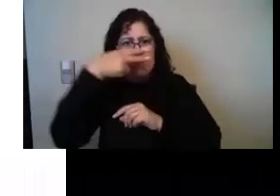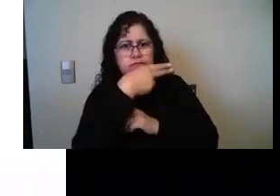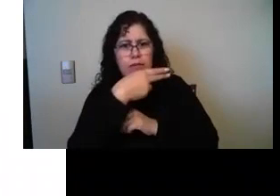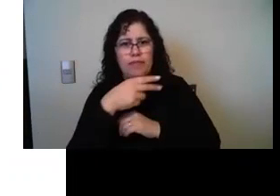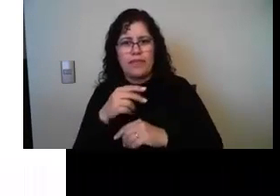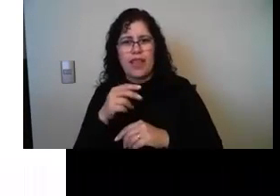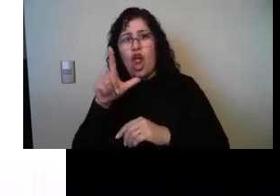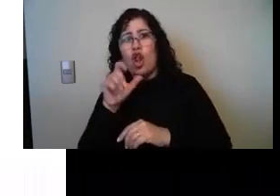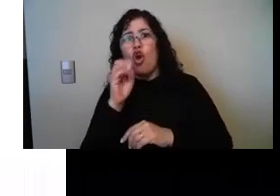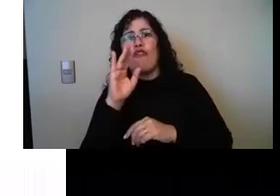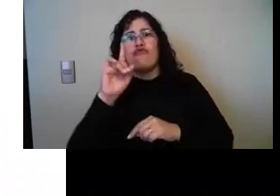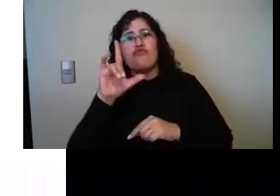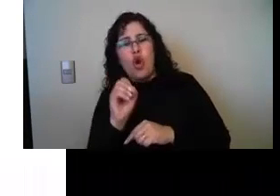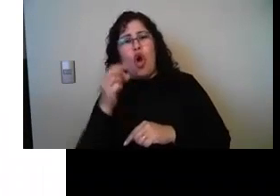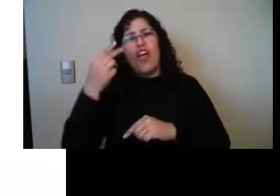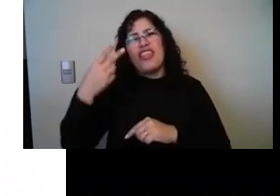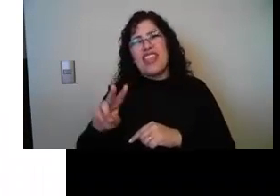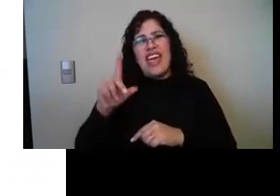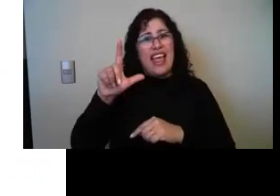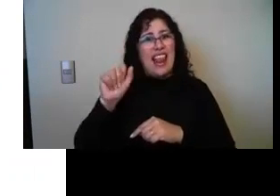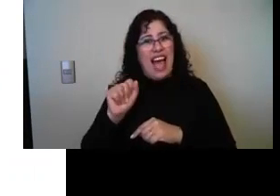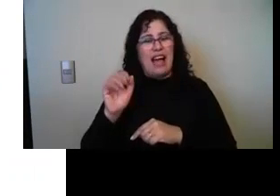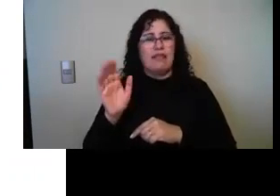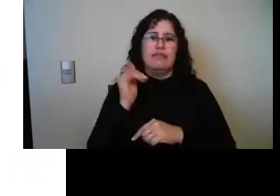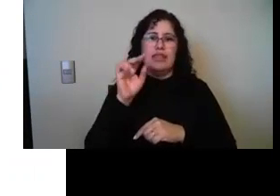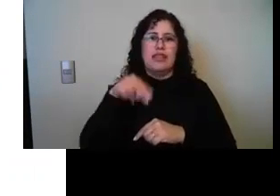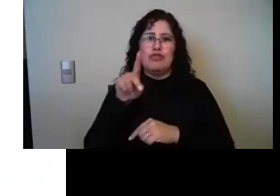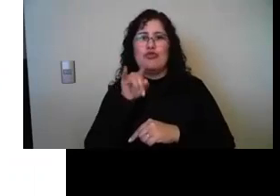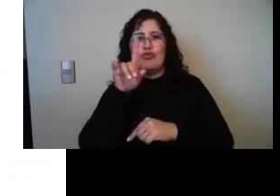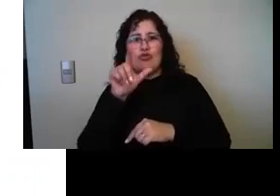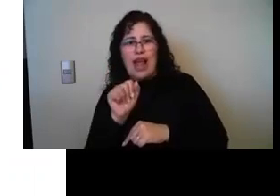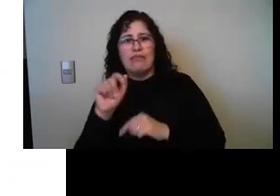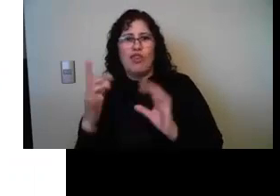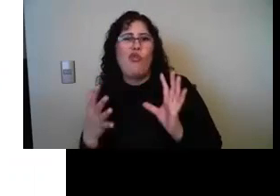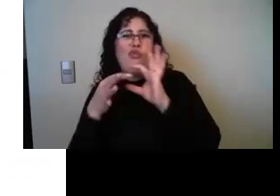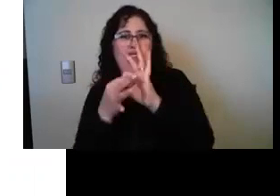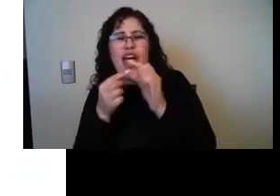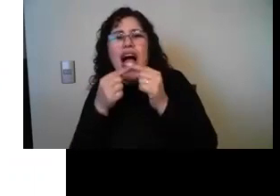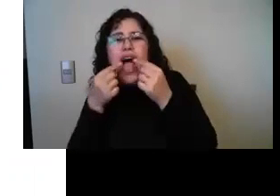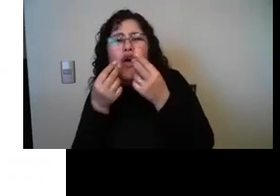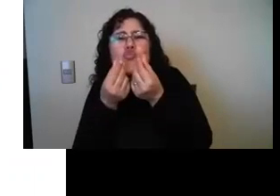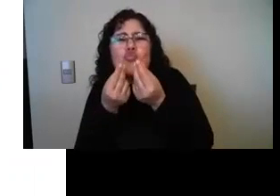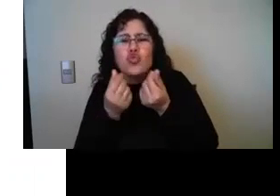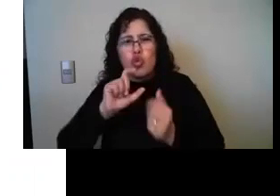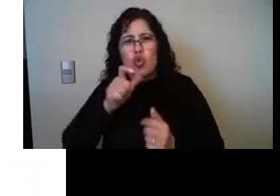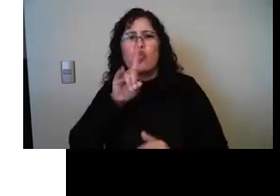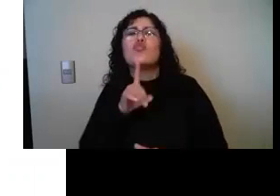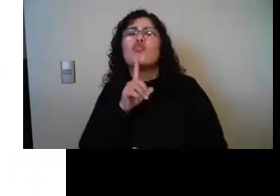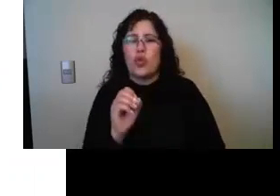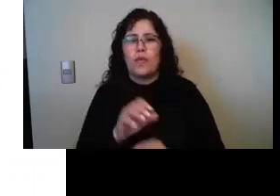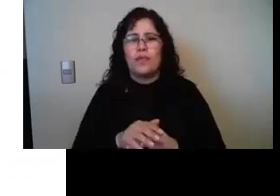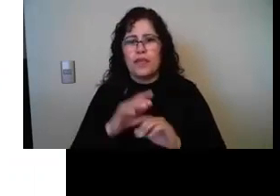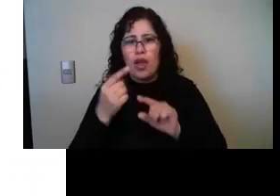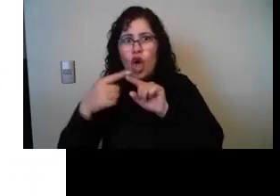ínsula, asociado con el gusto, y con la parte sensitiva, ¿cierto?, del